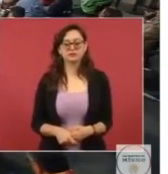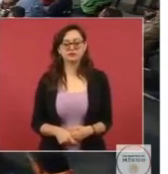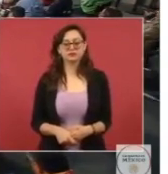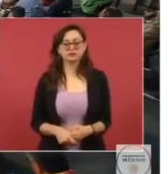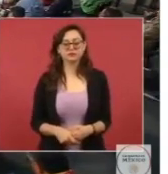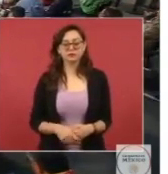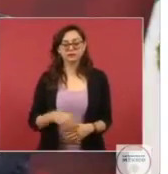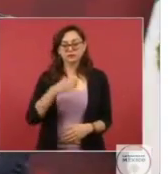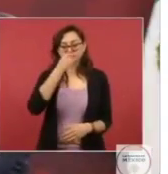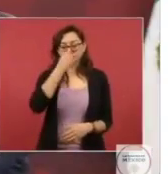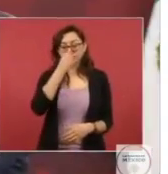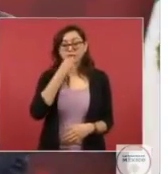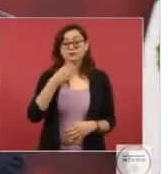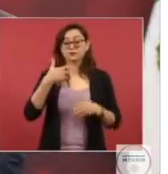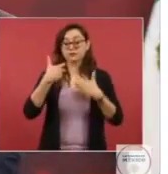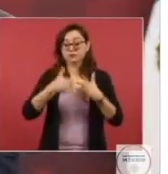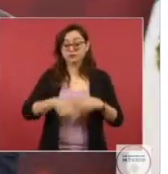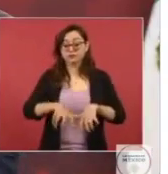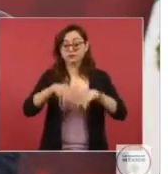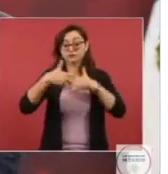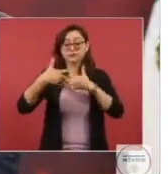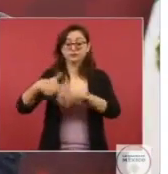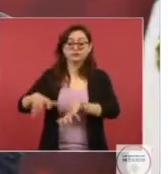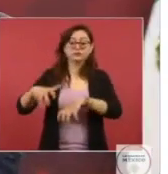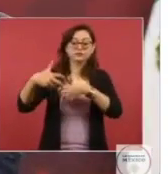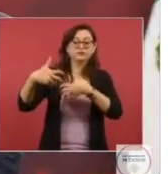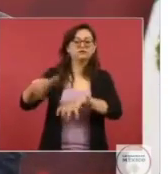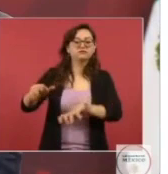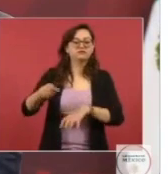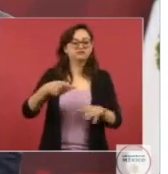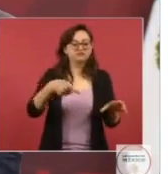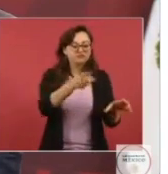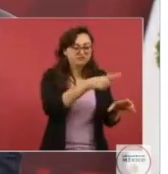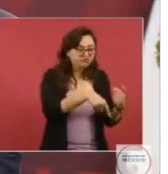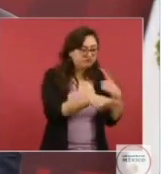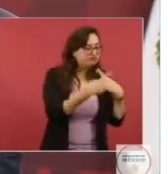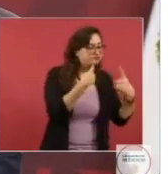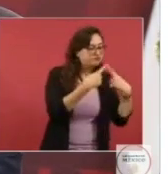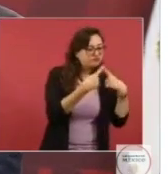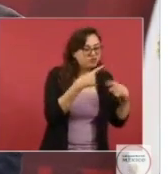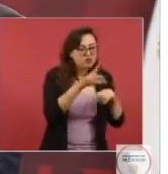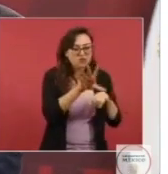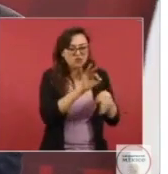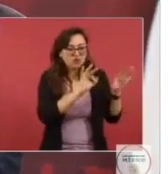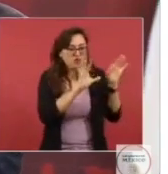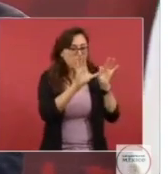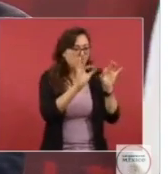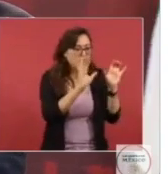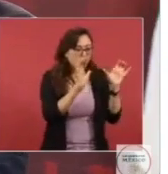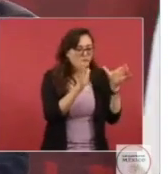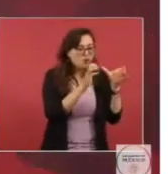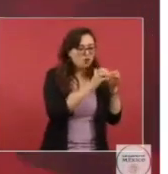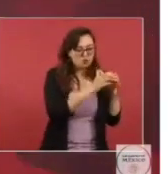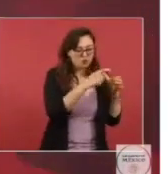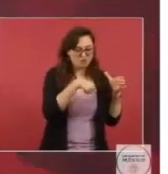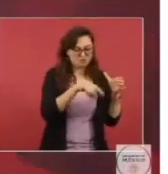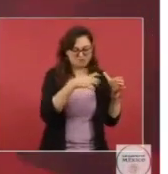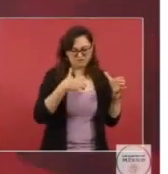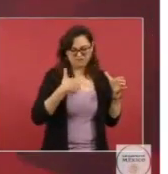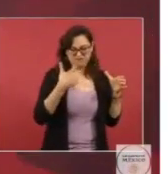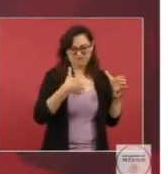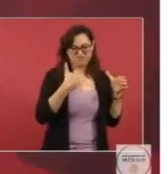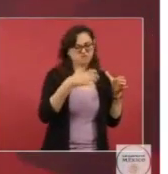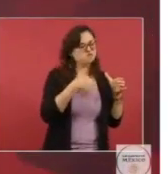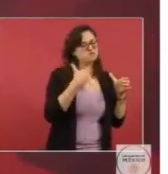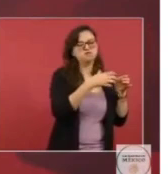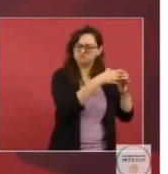mujeres. Lo hacen con el afán de querer dejar mal al gobierno. Déjenme en los comentarios qué es lo que opinan. Y bueno, de esta manera las mujeres se